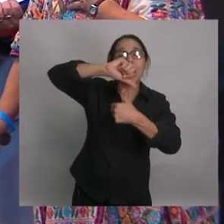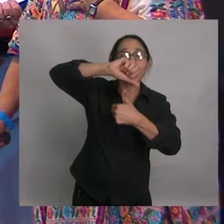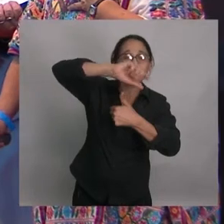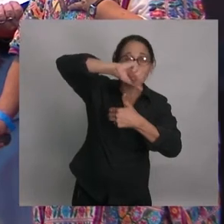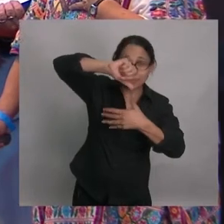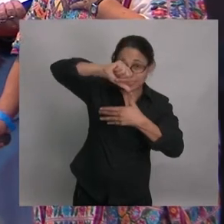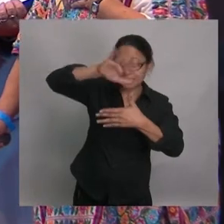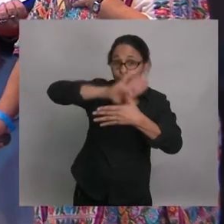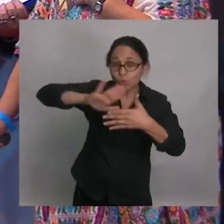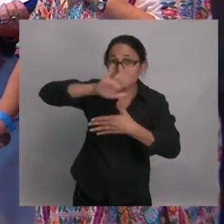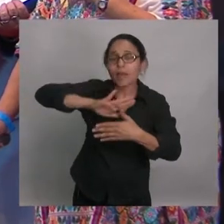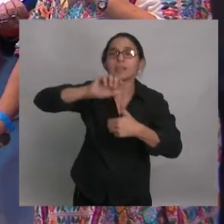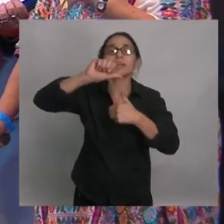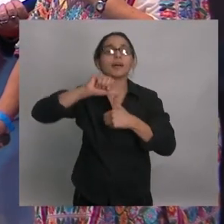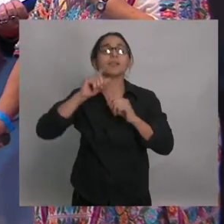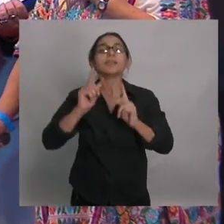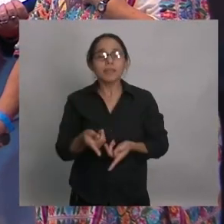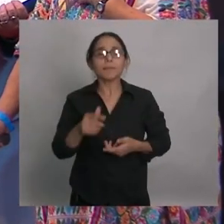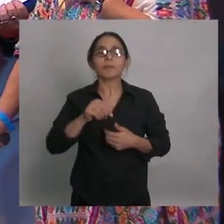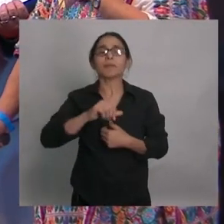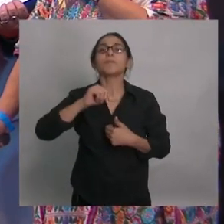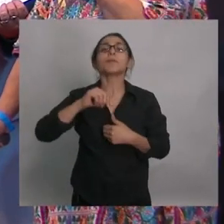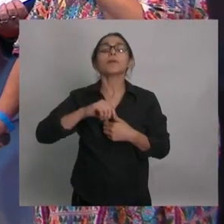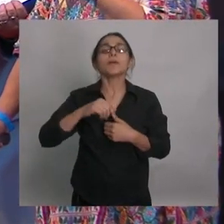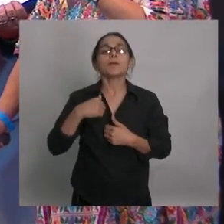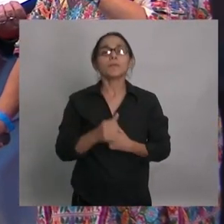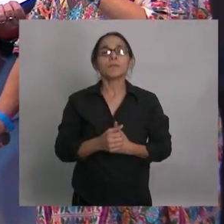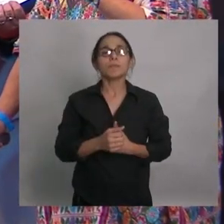lugares lo recibo